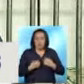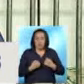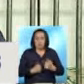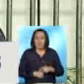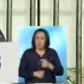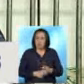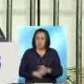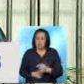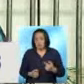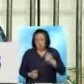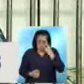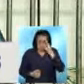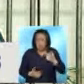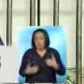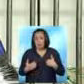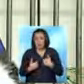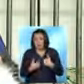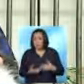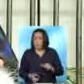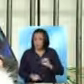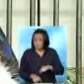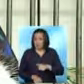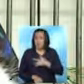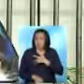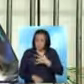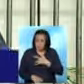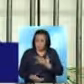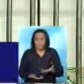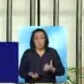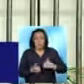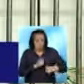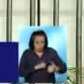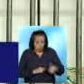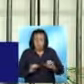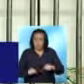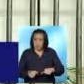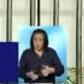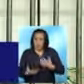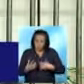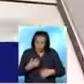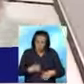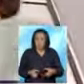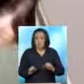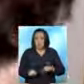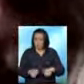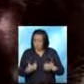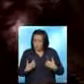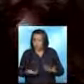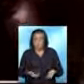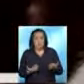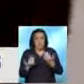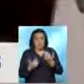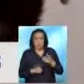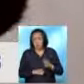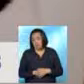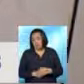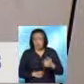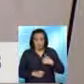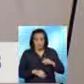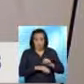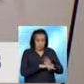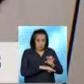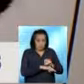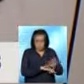hay que considerar que los animales también tienen sentimientos, sufren, ¿no? Tienen hambre, tienen frío, tienen miedo. Y yo